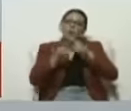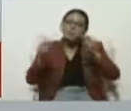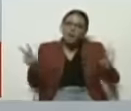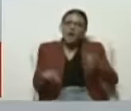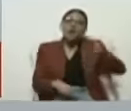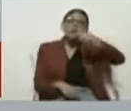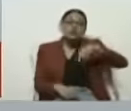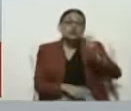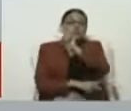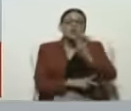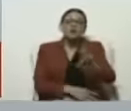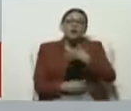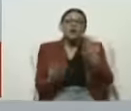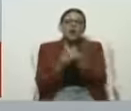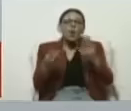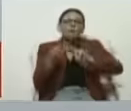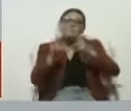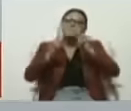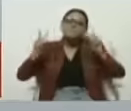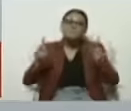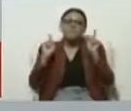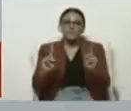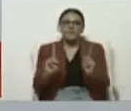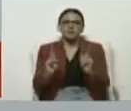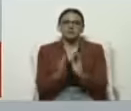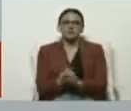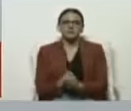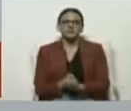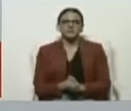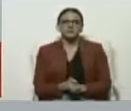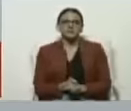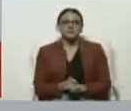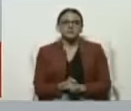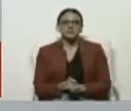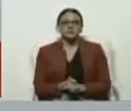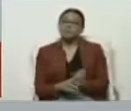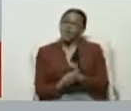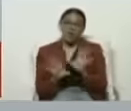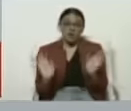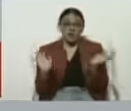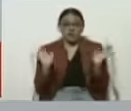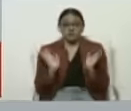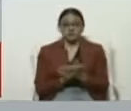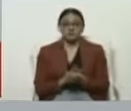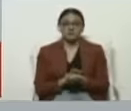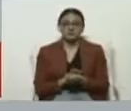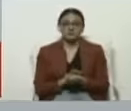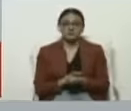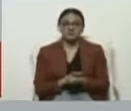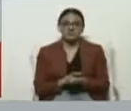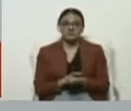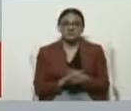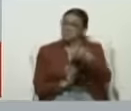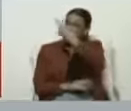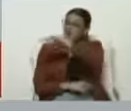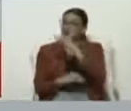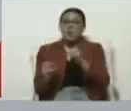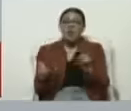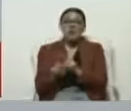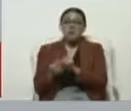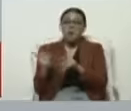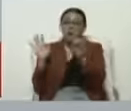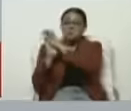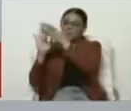en paz, quiera vivir en paz? Claro, ellos tienen una orden, recibieron una